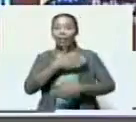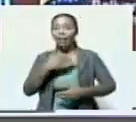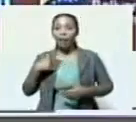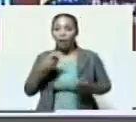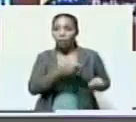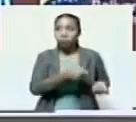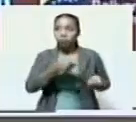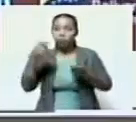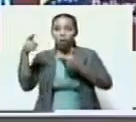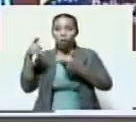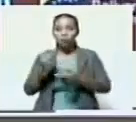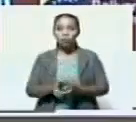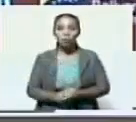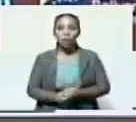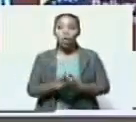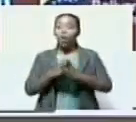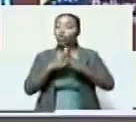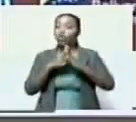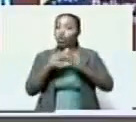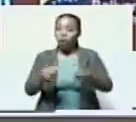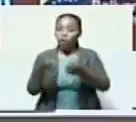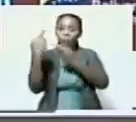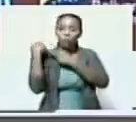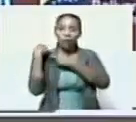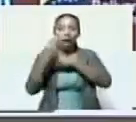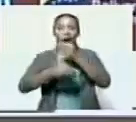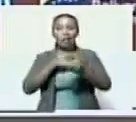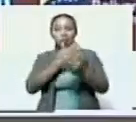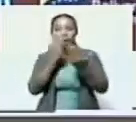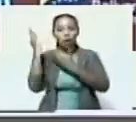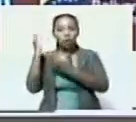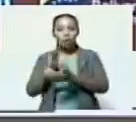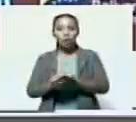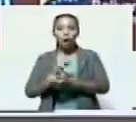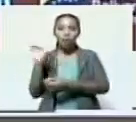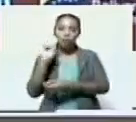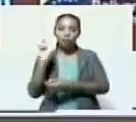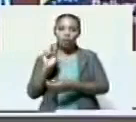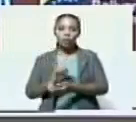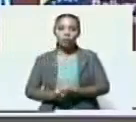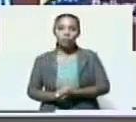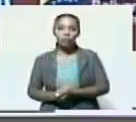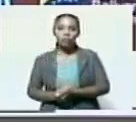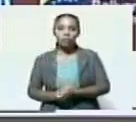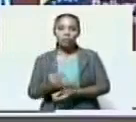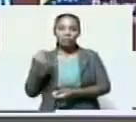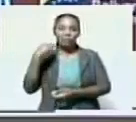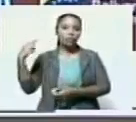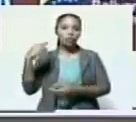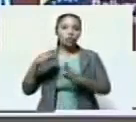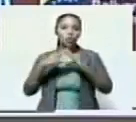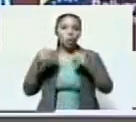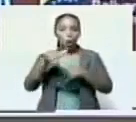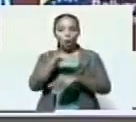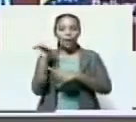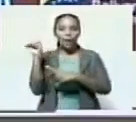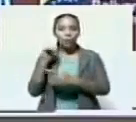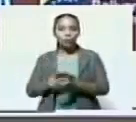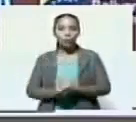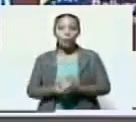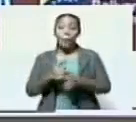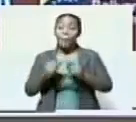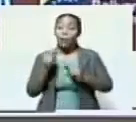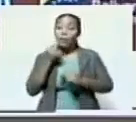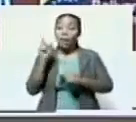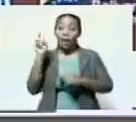trasladar todo lo que le corresponde hacer a ellos a Venezuela, que es una víctima de todo esto. Pero decía que hay